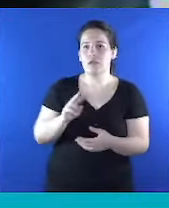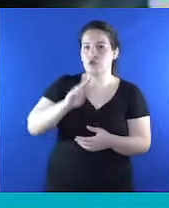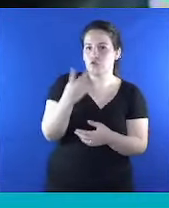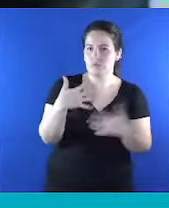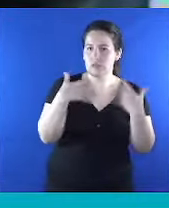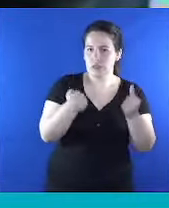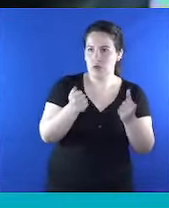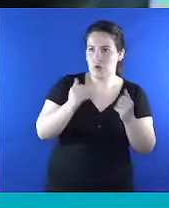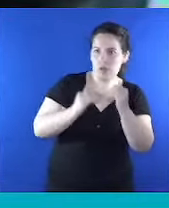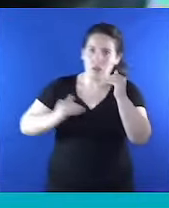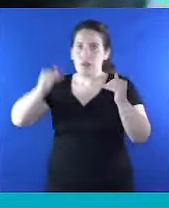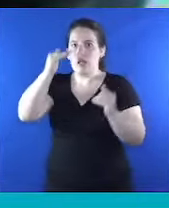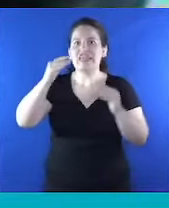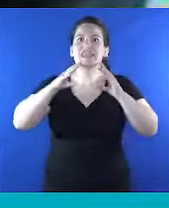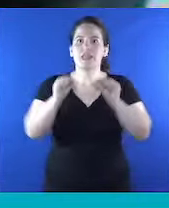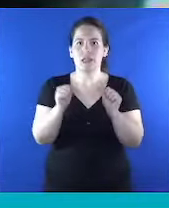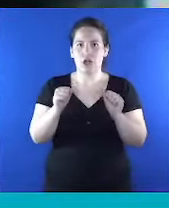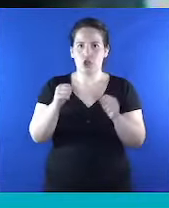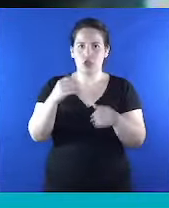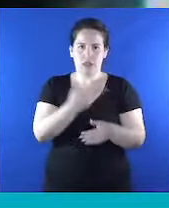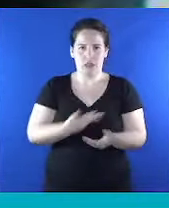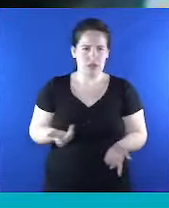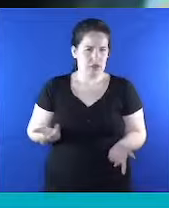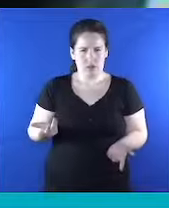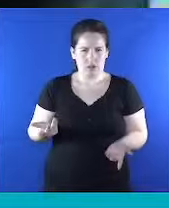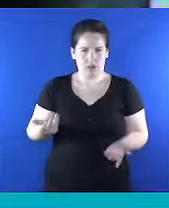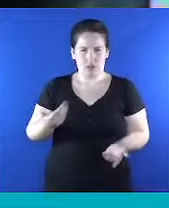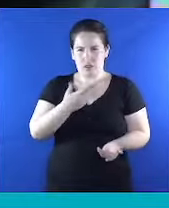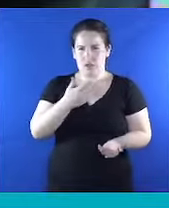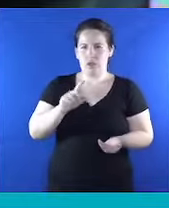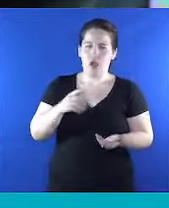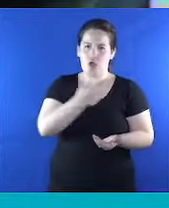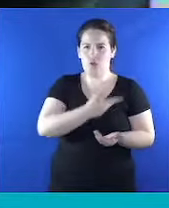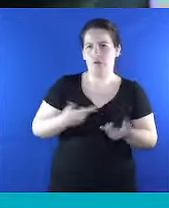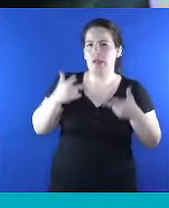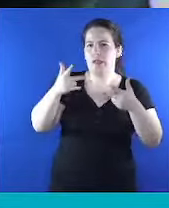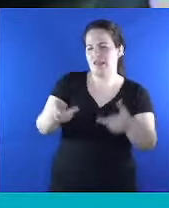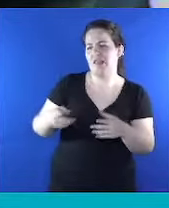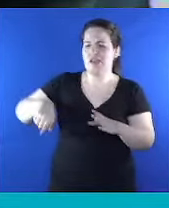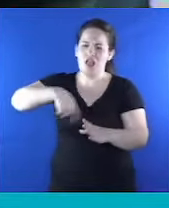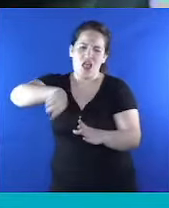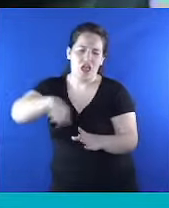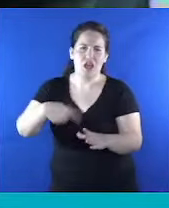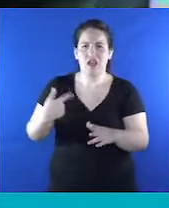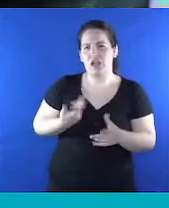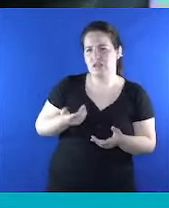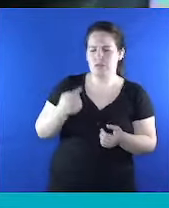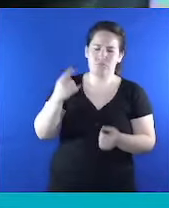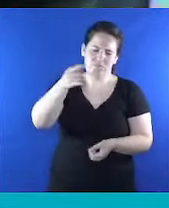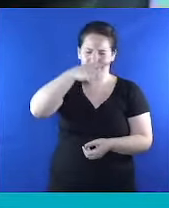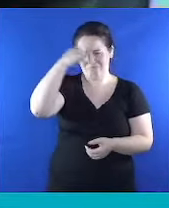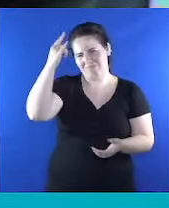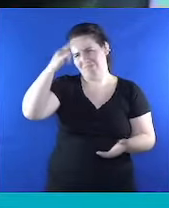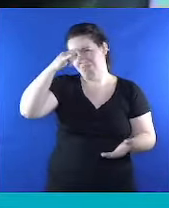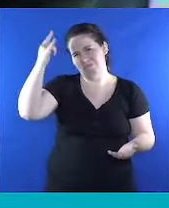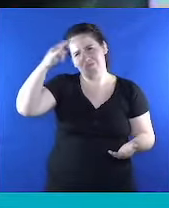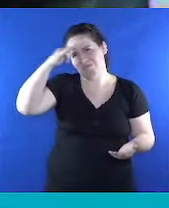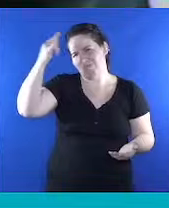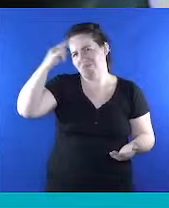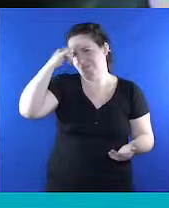Secretario de estado en un gobierno que dice que eh los cargo la casta esto lo otro es todo chamullo todo